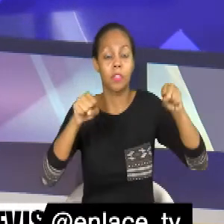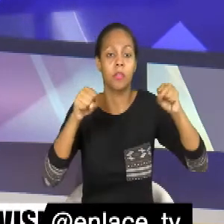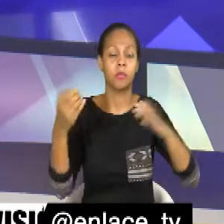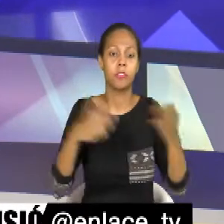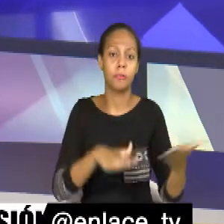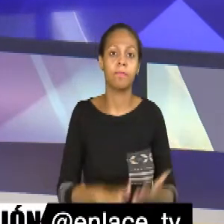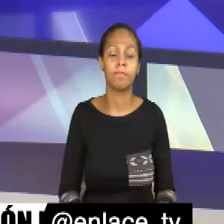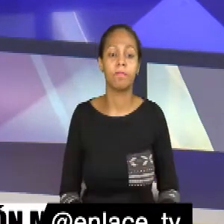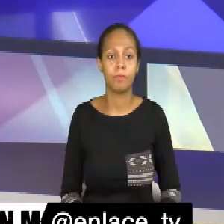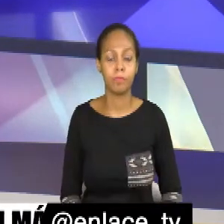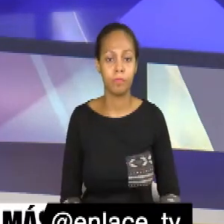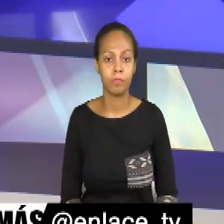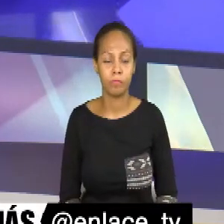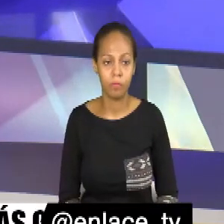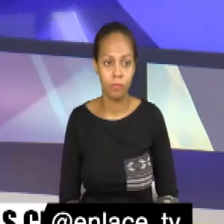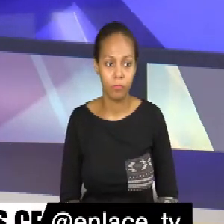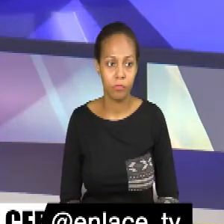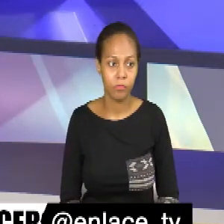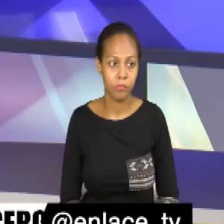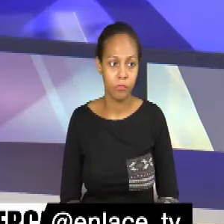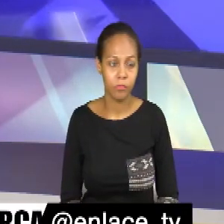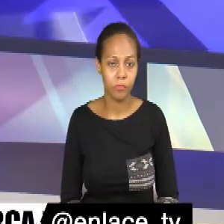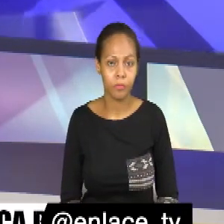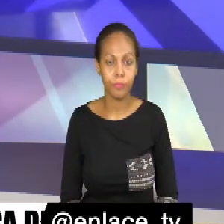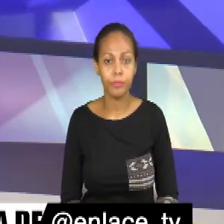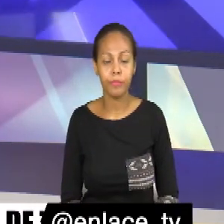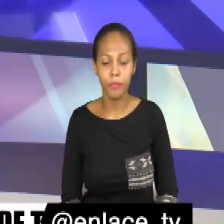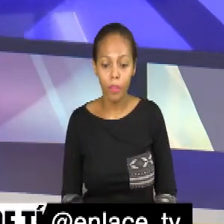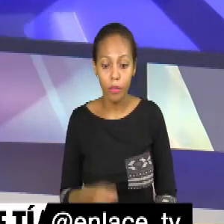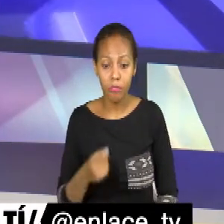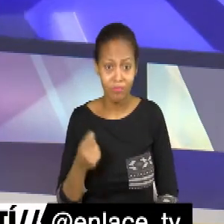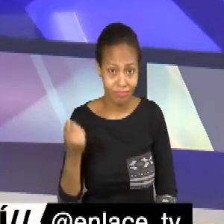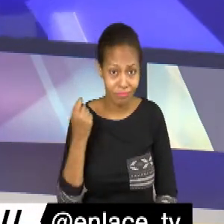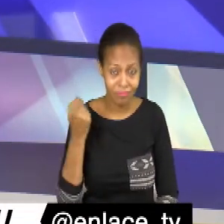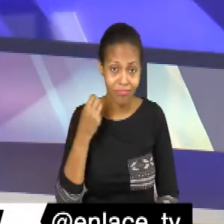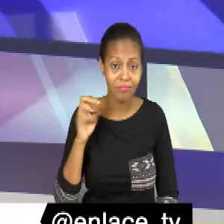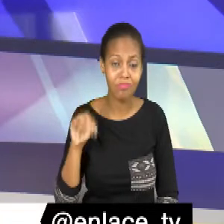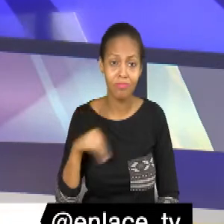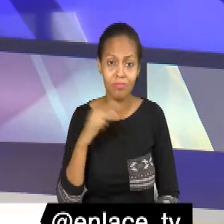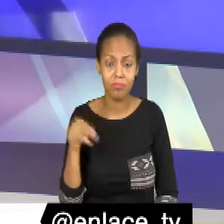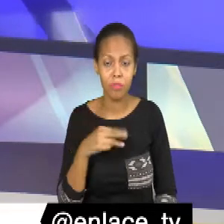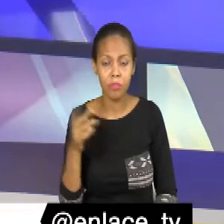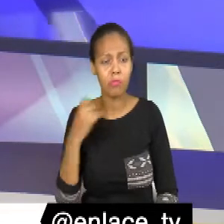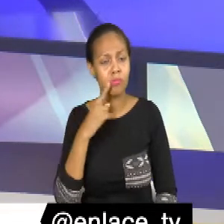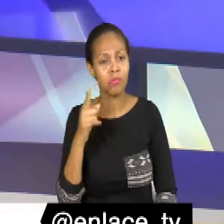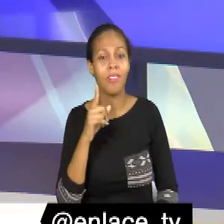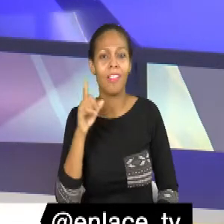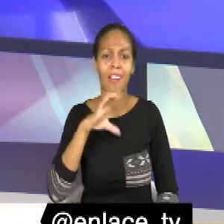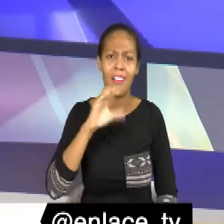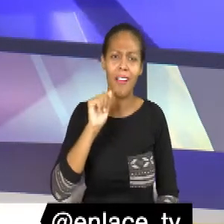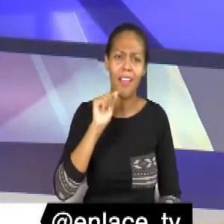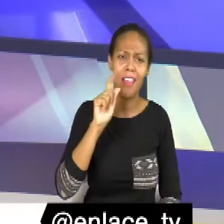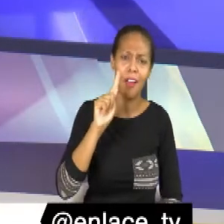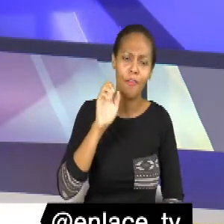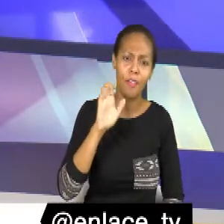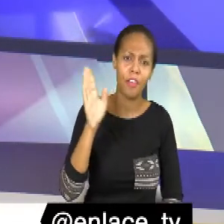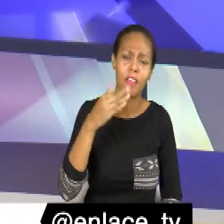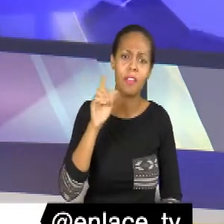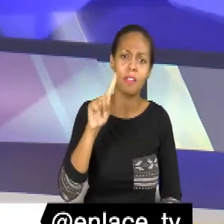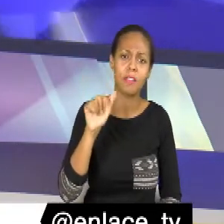Sobre la venta de Café Salud a Presta Salud celebrada este miércoles, Enlace Noticias conoció la reacción positiva de uno de los veedores de salud del